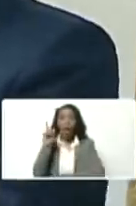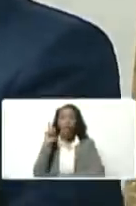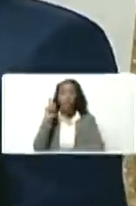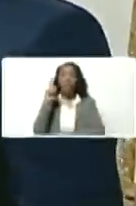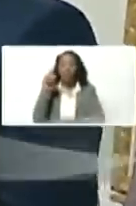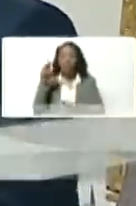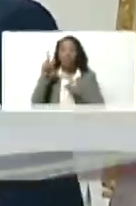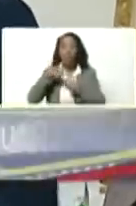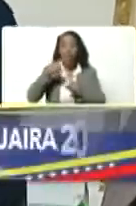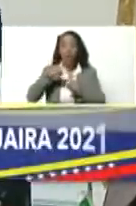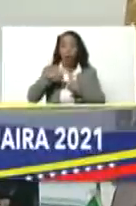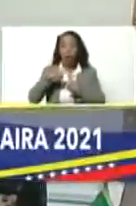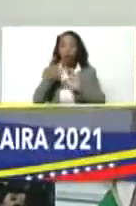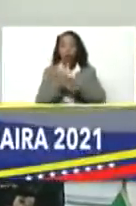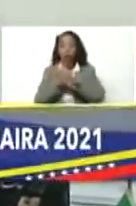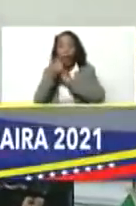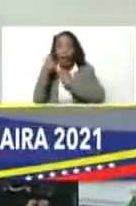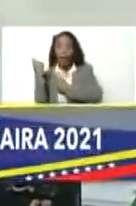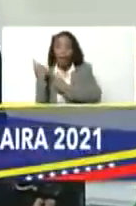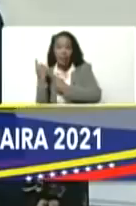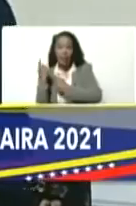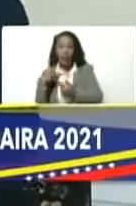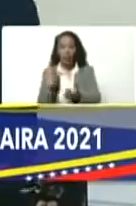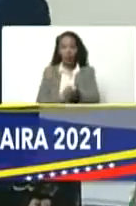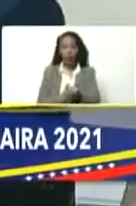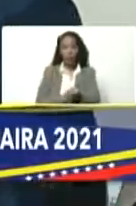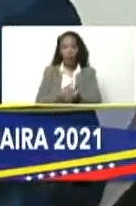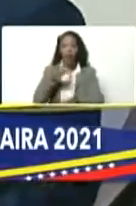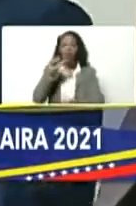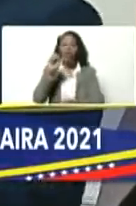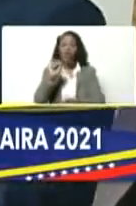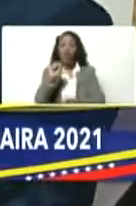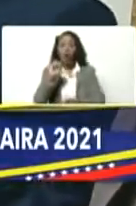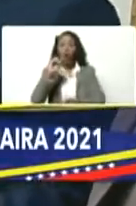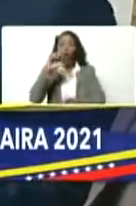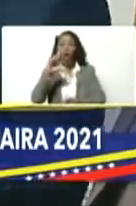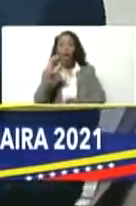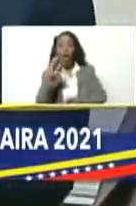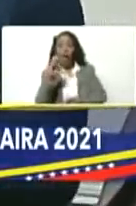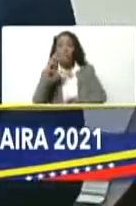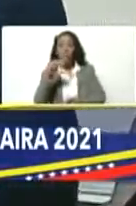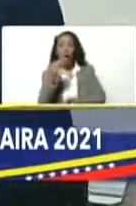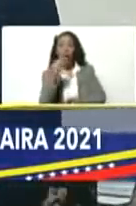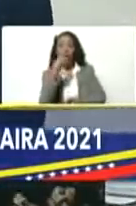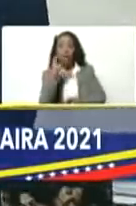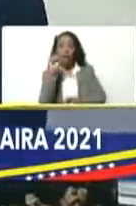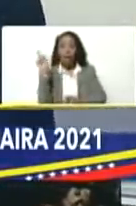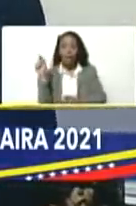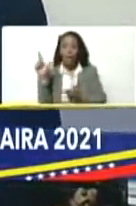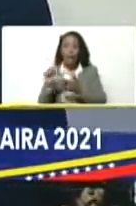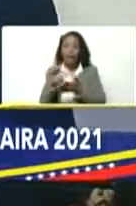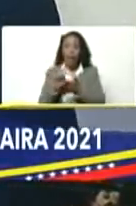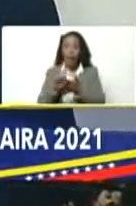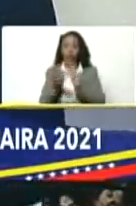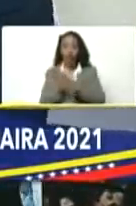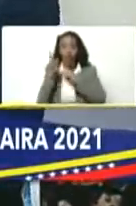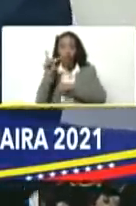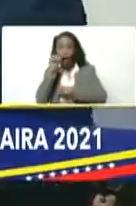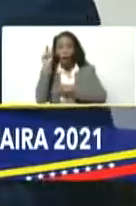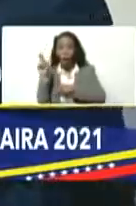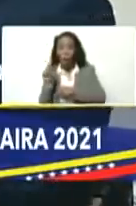es historia. Nuestro hermano Soleimani. Sí, vida de él. Y hay un libro de sobre de